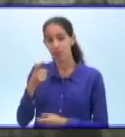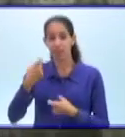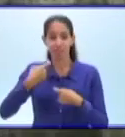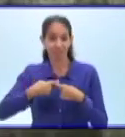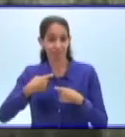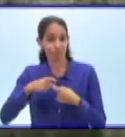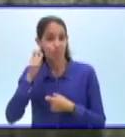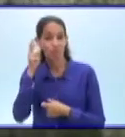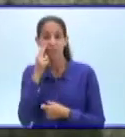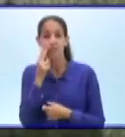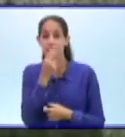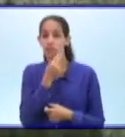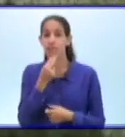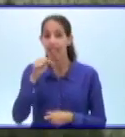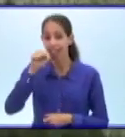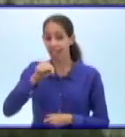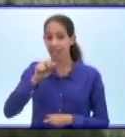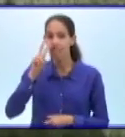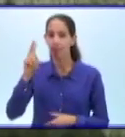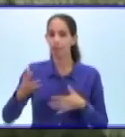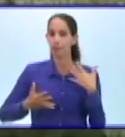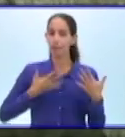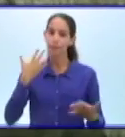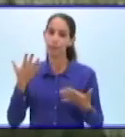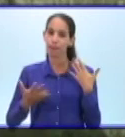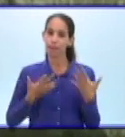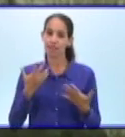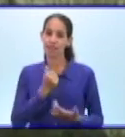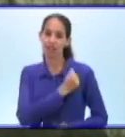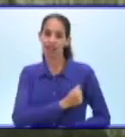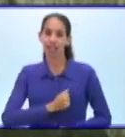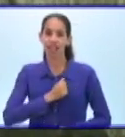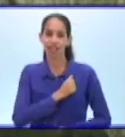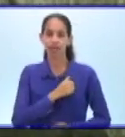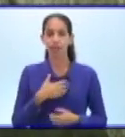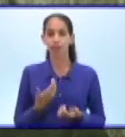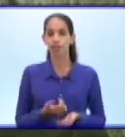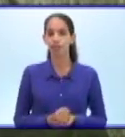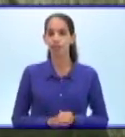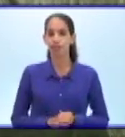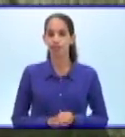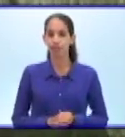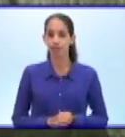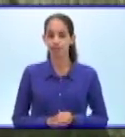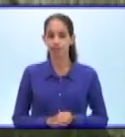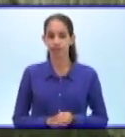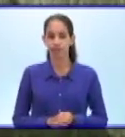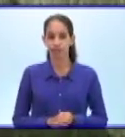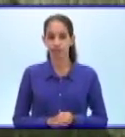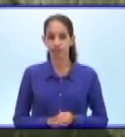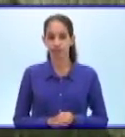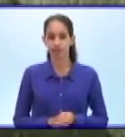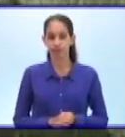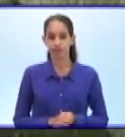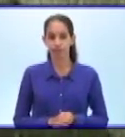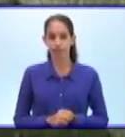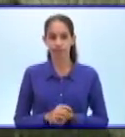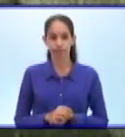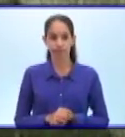Estos versos de amor, restos de pena, rima otra vez, siguió